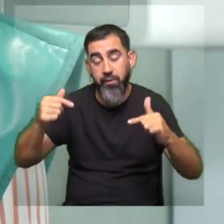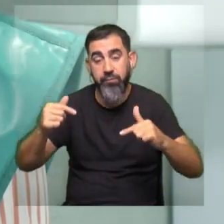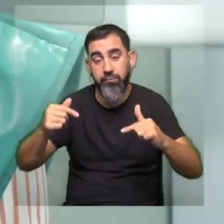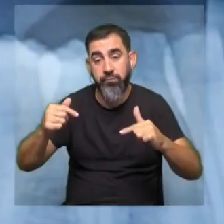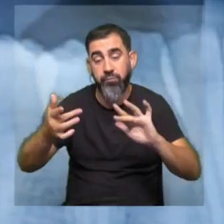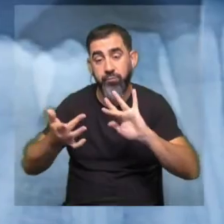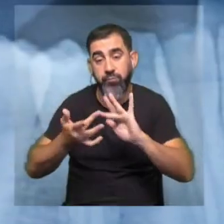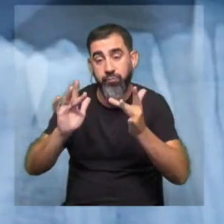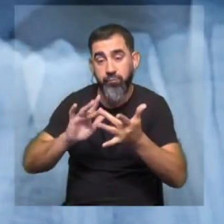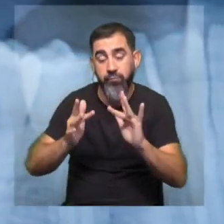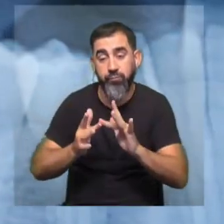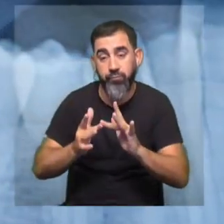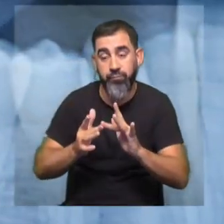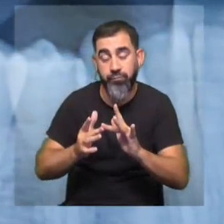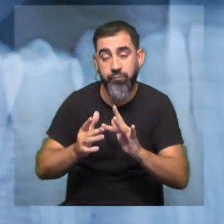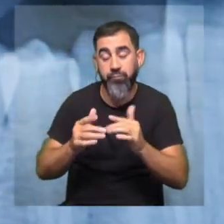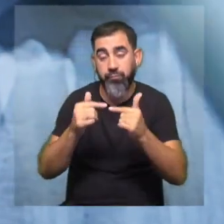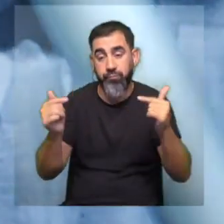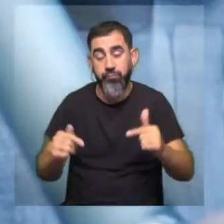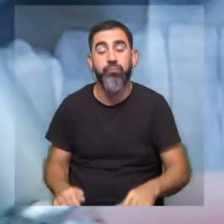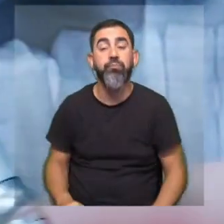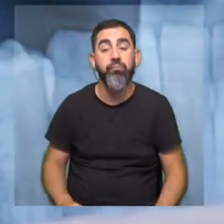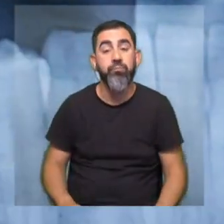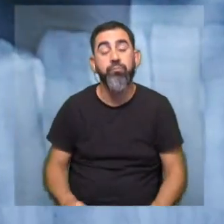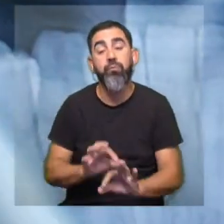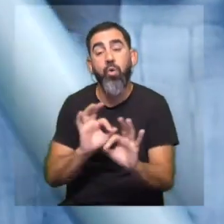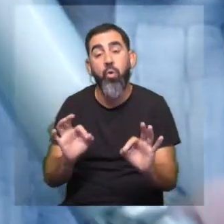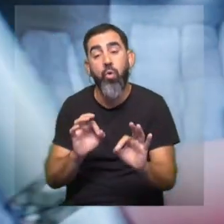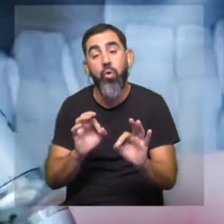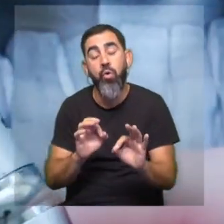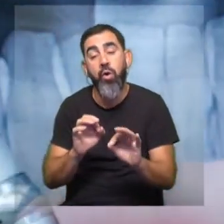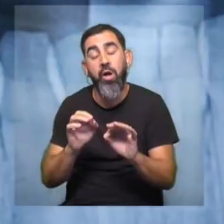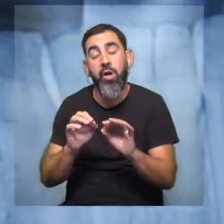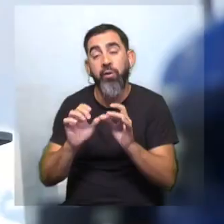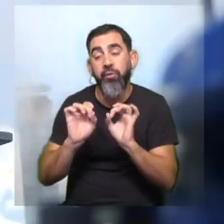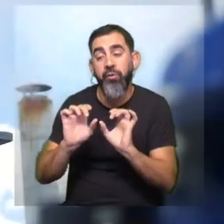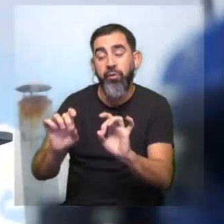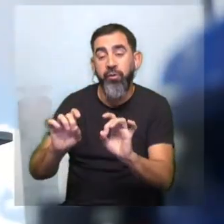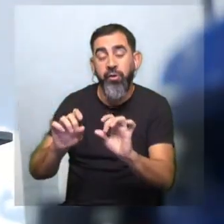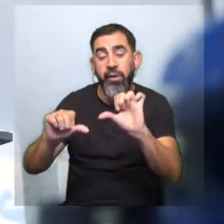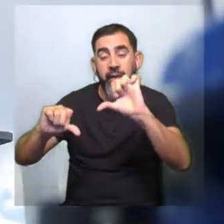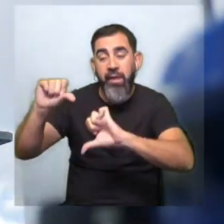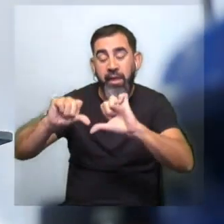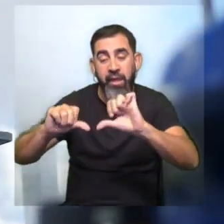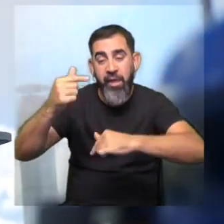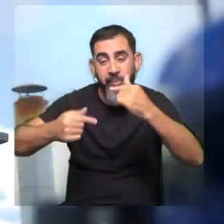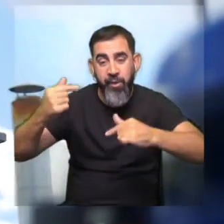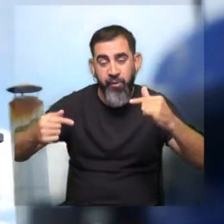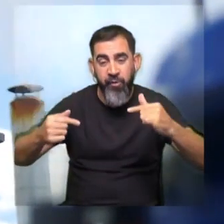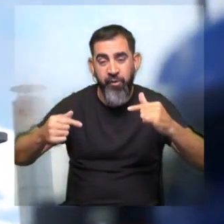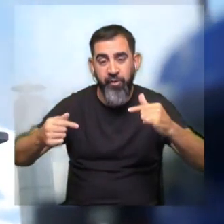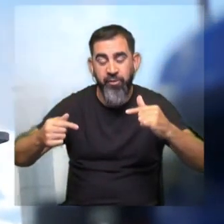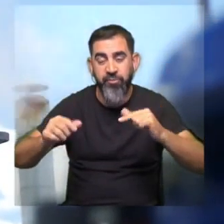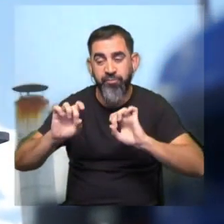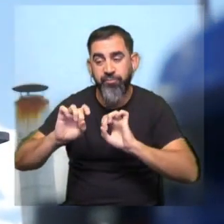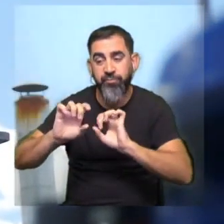está en contacto con algunas fuentes radiactivas, o hay un fondo de radiación por productos químicos,